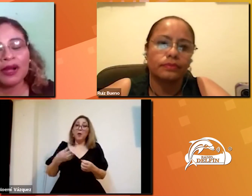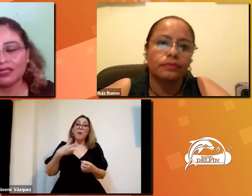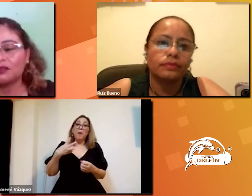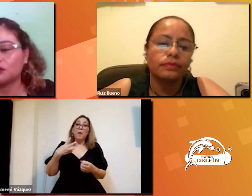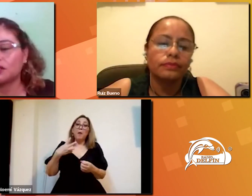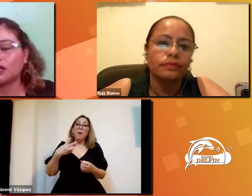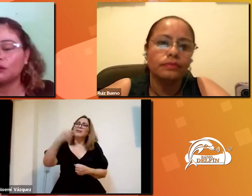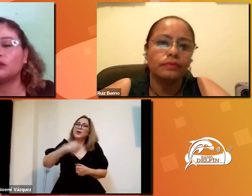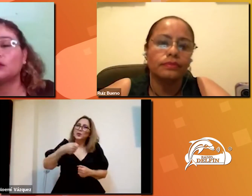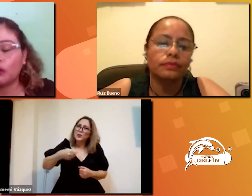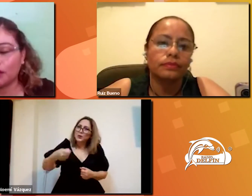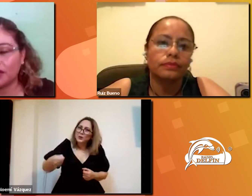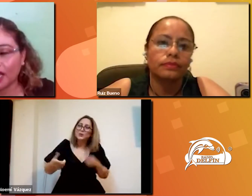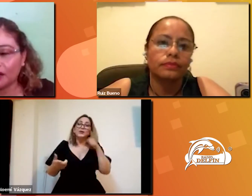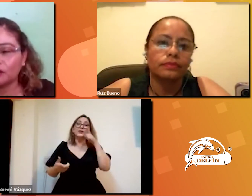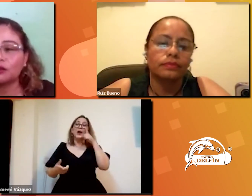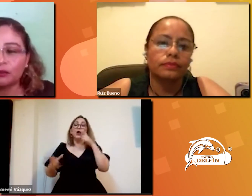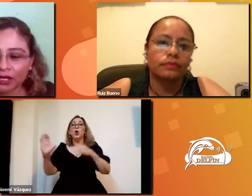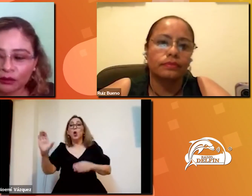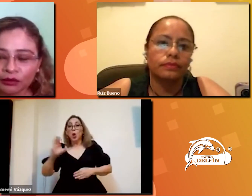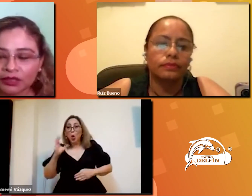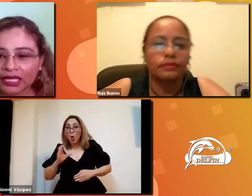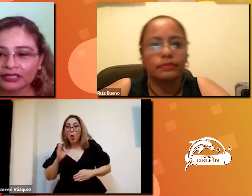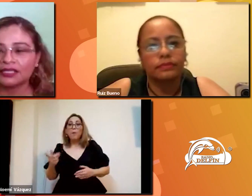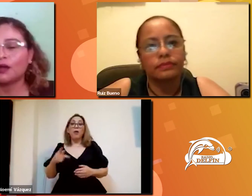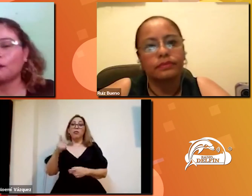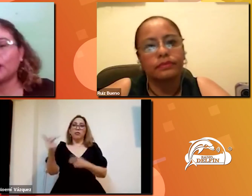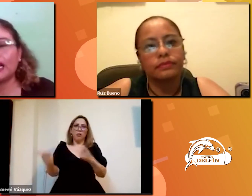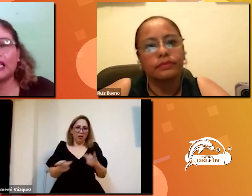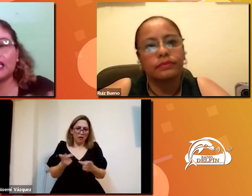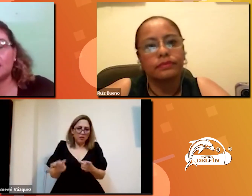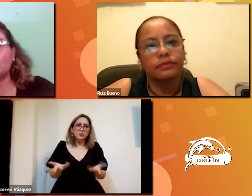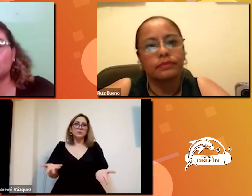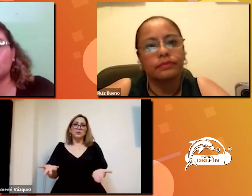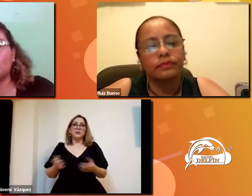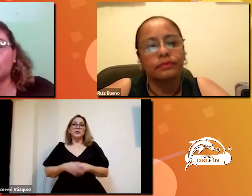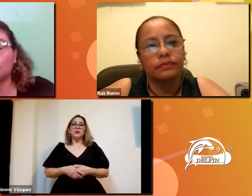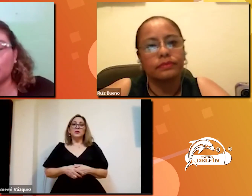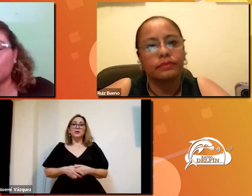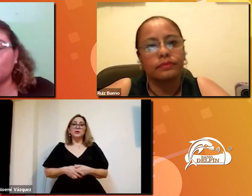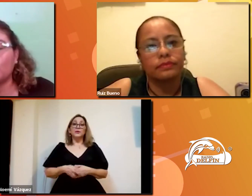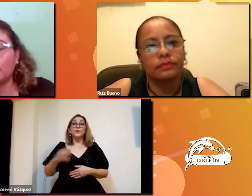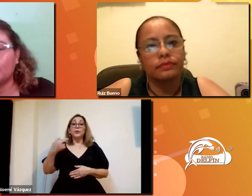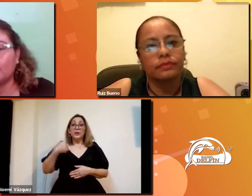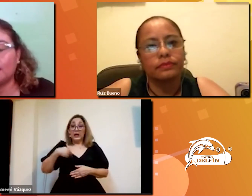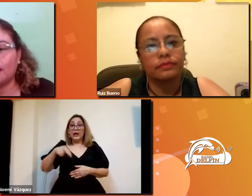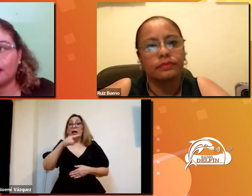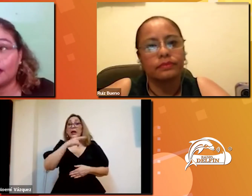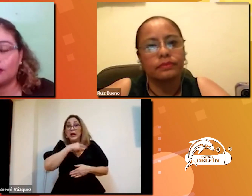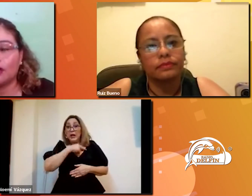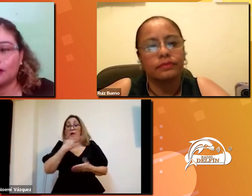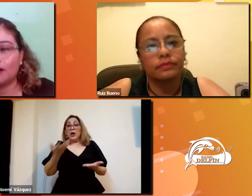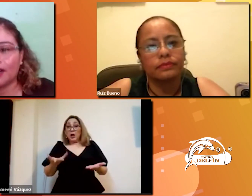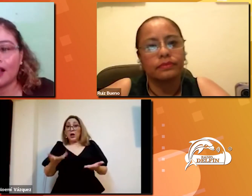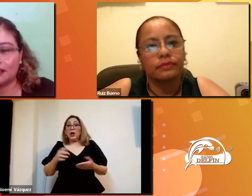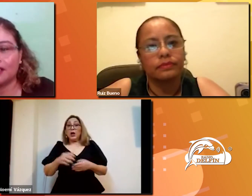tiempo, mándenos sus saludos, sus comentarios, sus preguntas, para que así nosotros nos vayamos